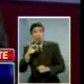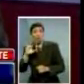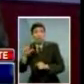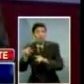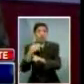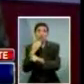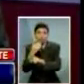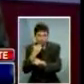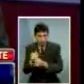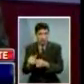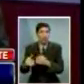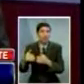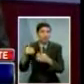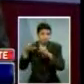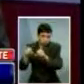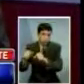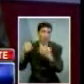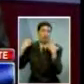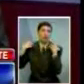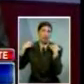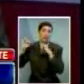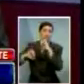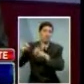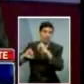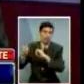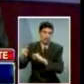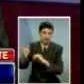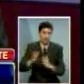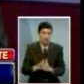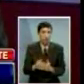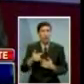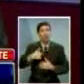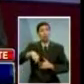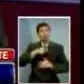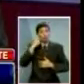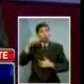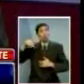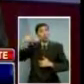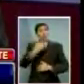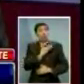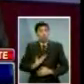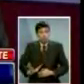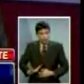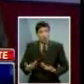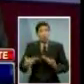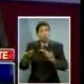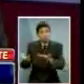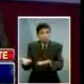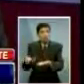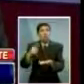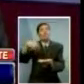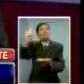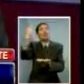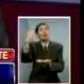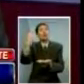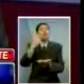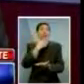reflexionen si quieren o no que esa ciudadanía tenga hospitales, porque recursos públicos adicionales no hay. No es posible inventar de la